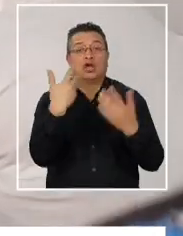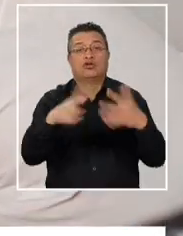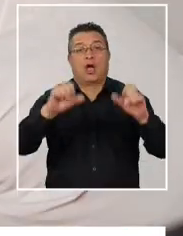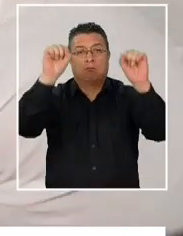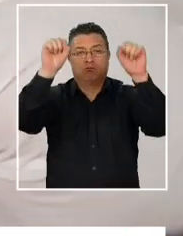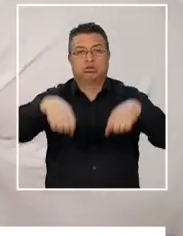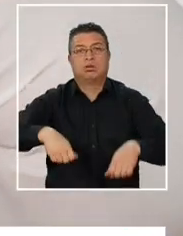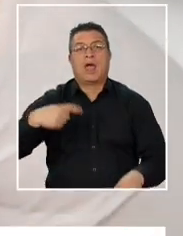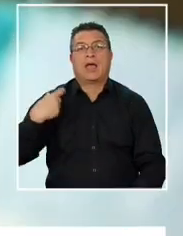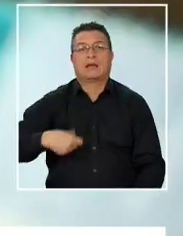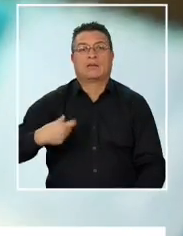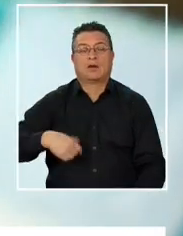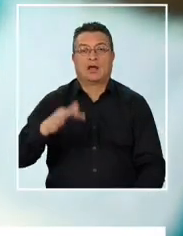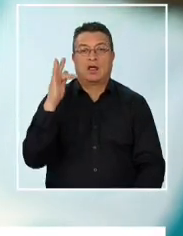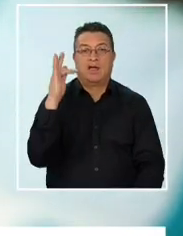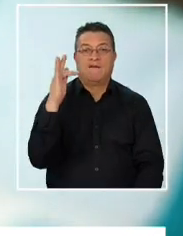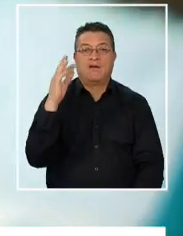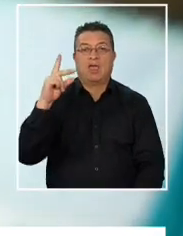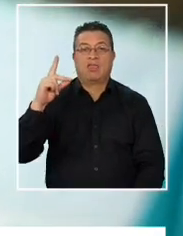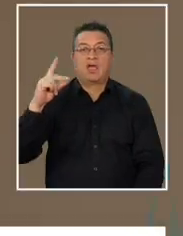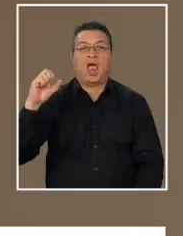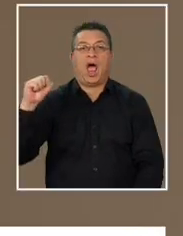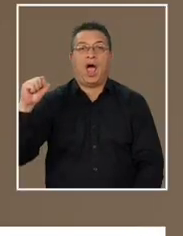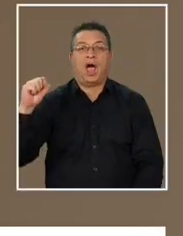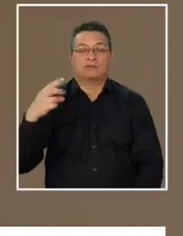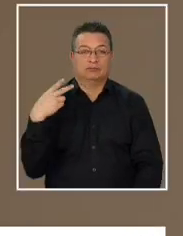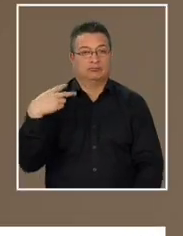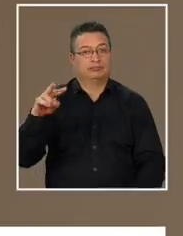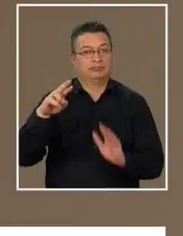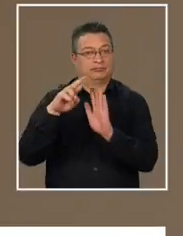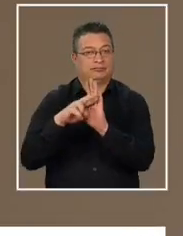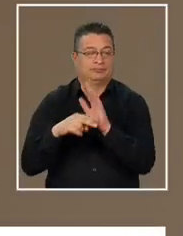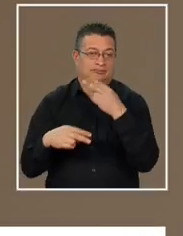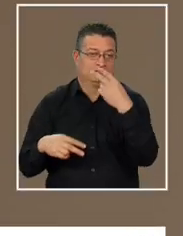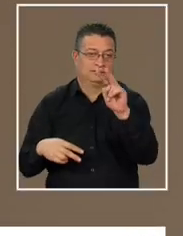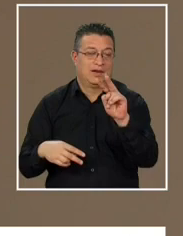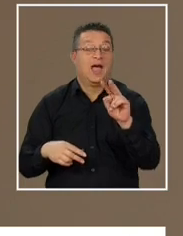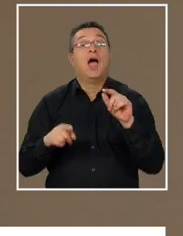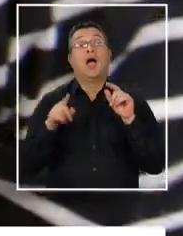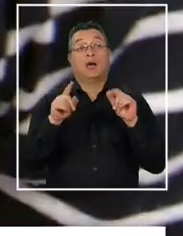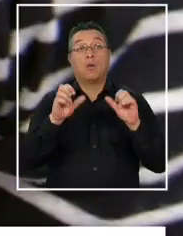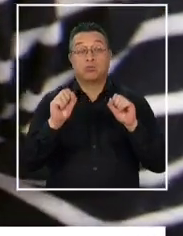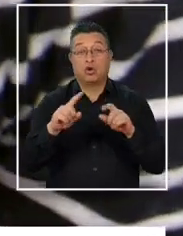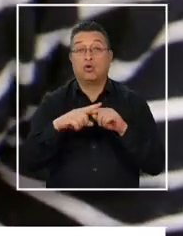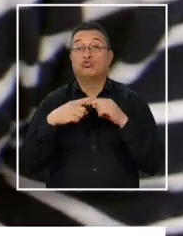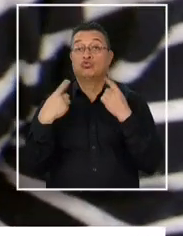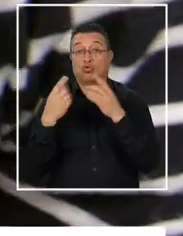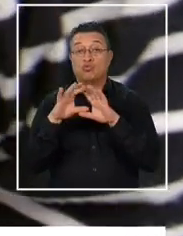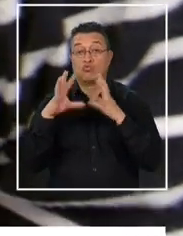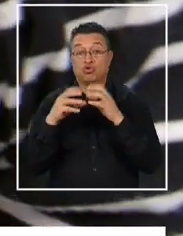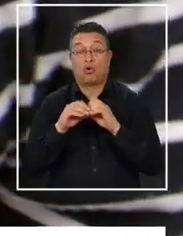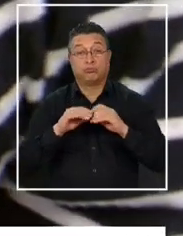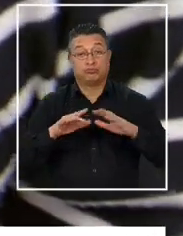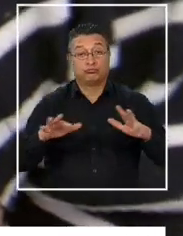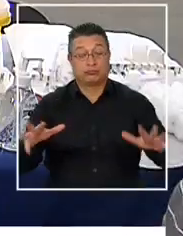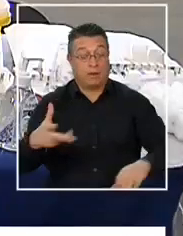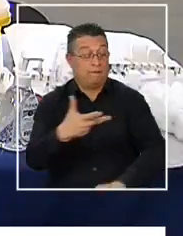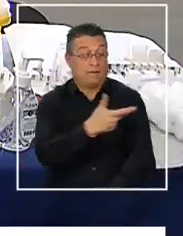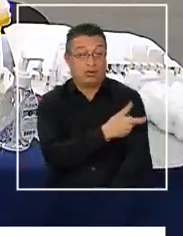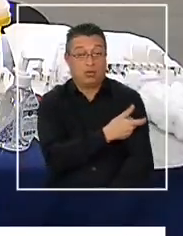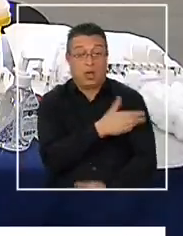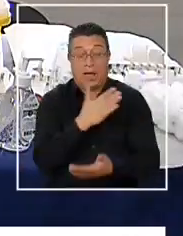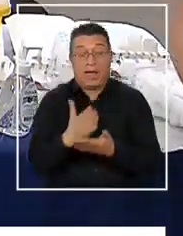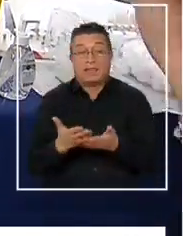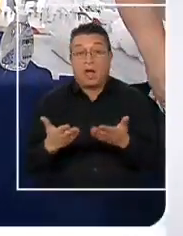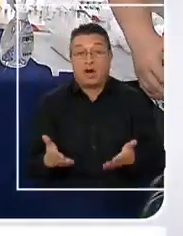aprobada en Estados Unidos por la FDA, su organismo regulador, por lo que pronto podría llegar a otros rincones del planeta. Una vacuna que por ahora